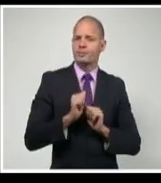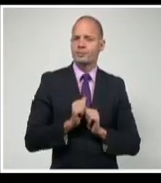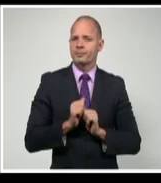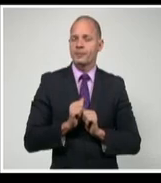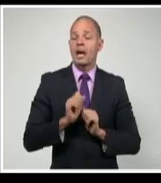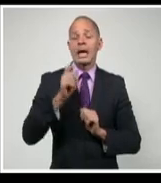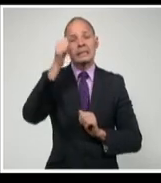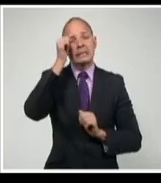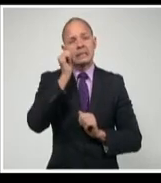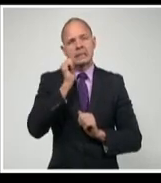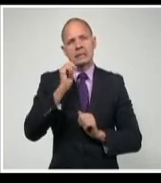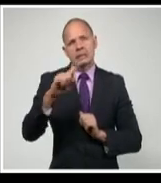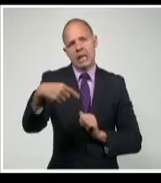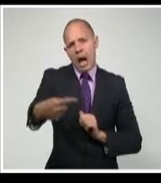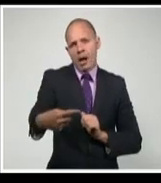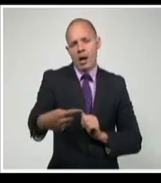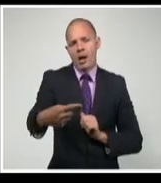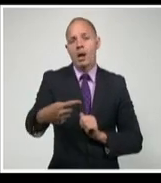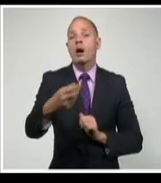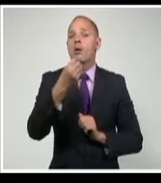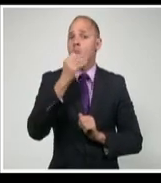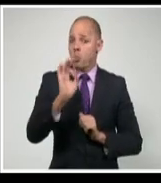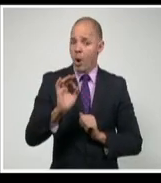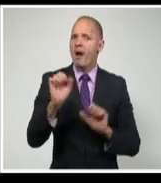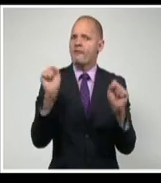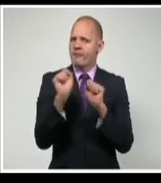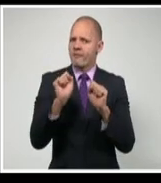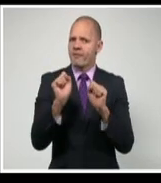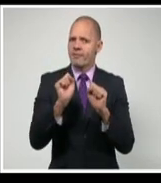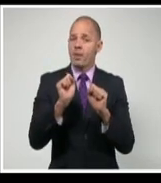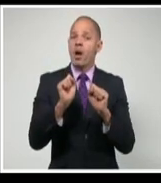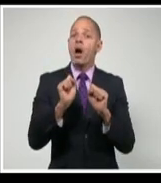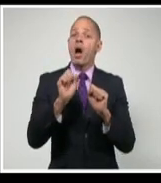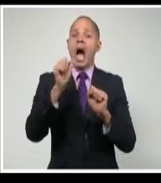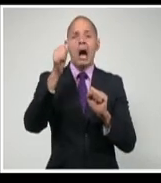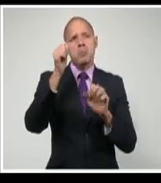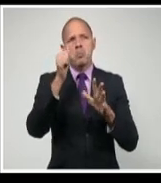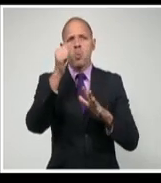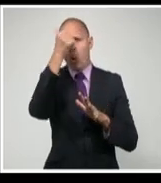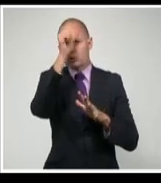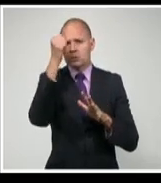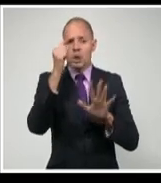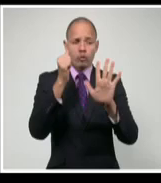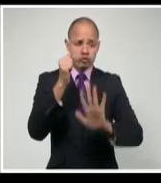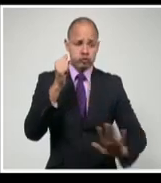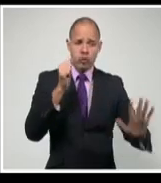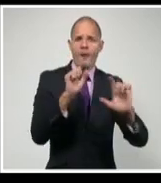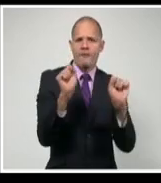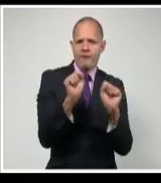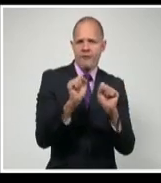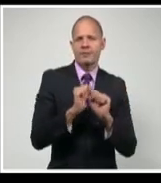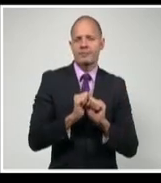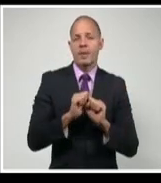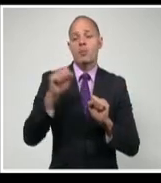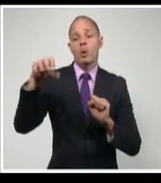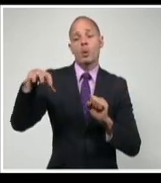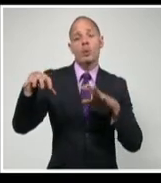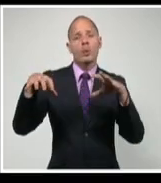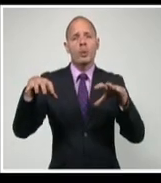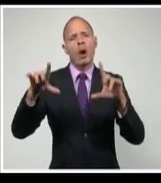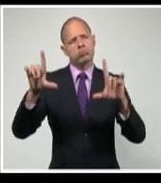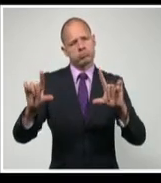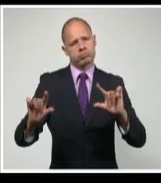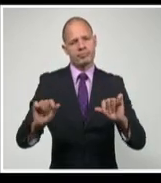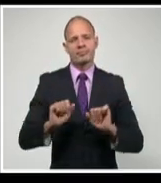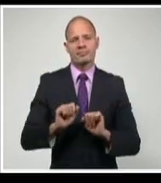el sábado y también en el oriente de nuestro territorio, pero se irá debilitando, las lluvias serán aisladas. Observen, un fin de semana invernal